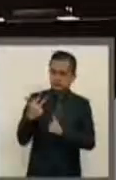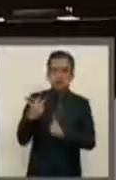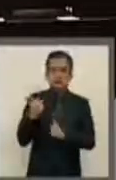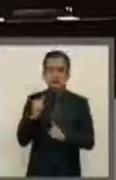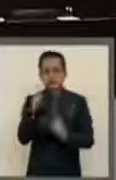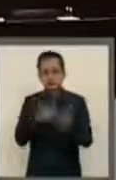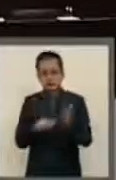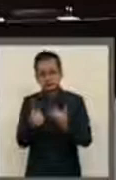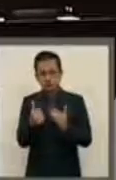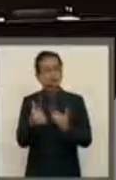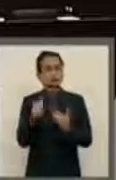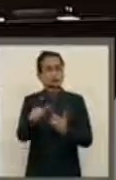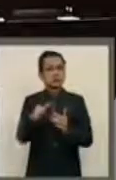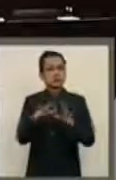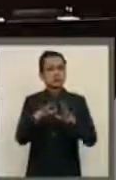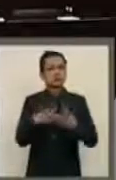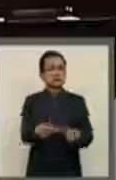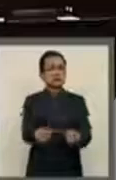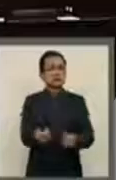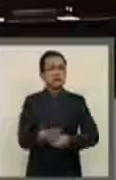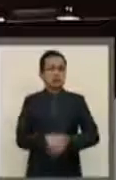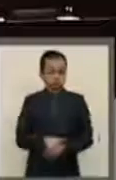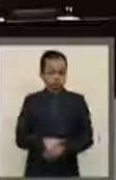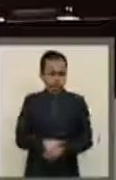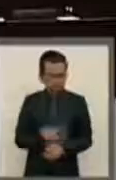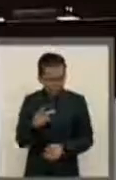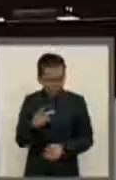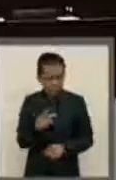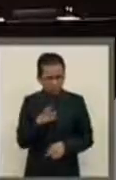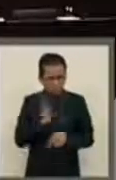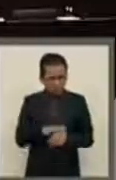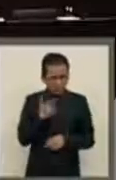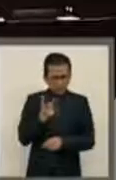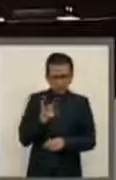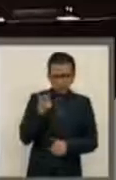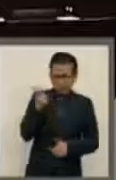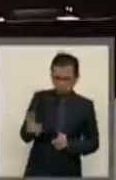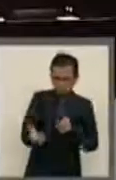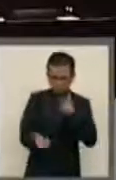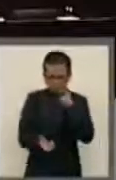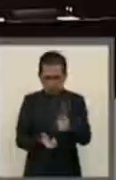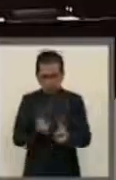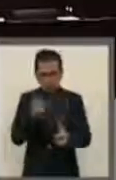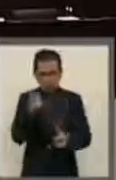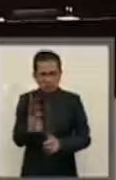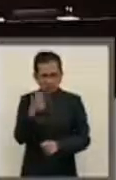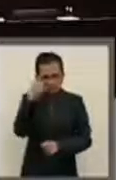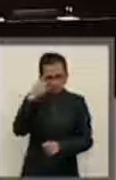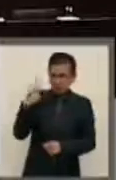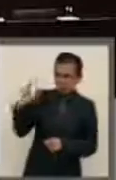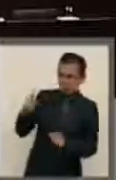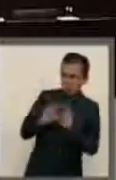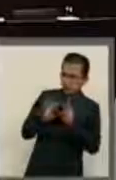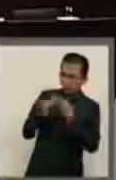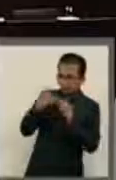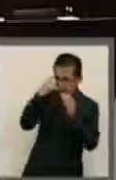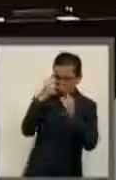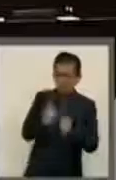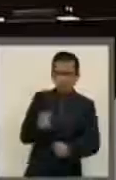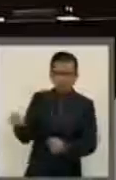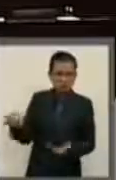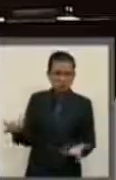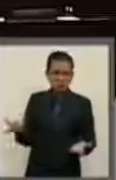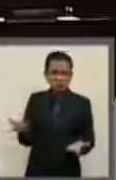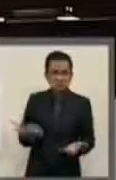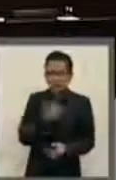2016. ¿Vale la pena continuar invirtiendo más y más dinero en una estrategia de seguridad que ha